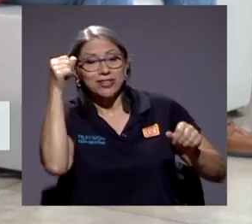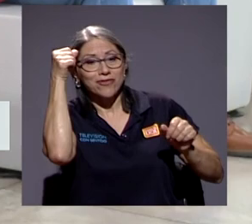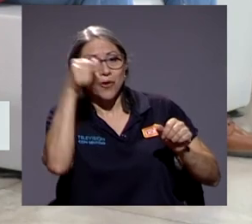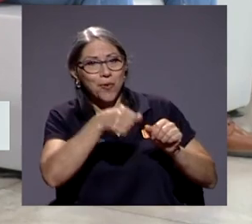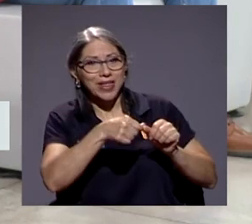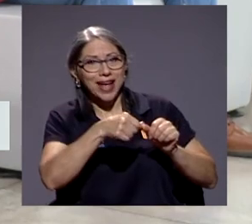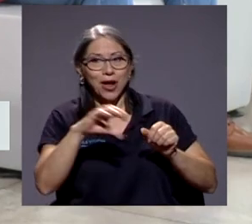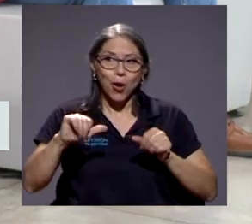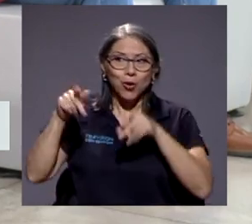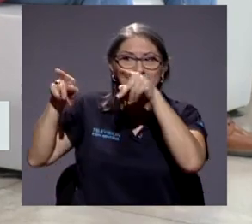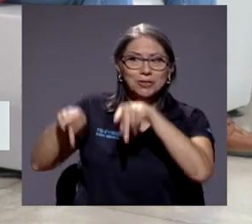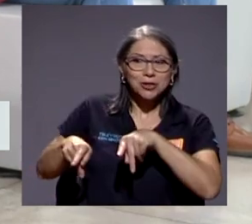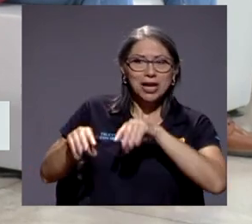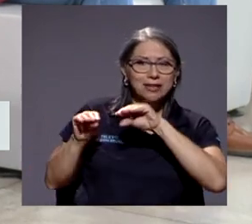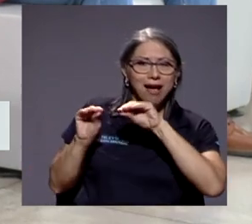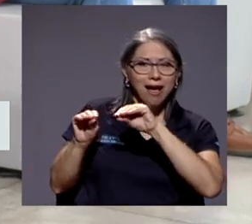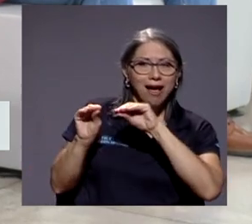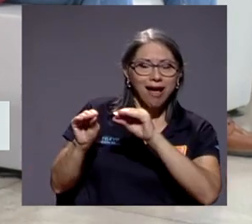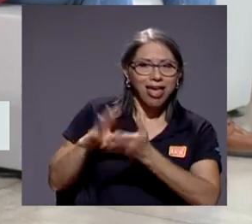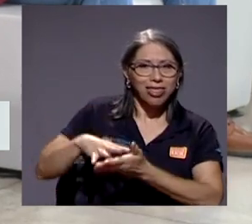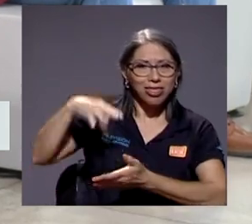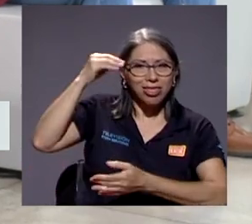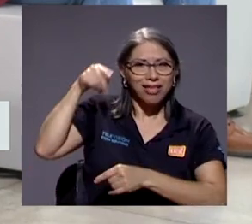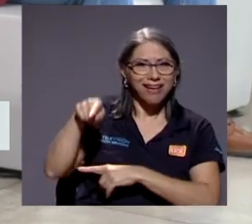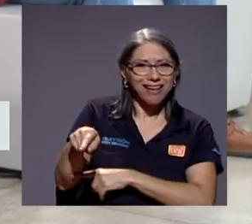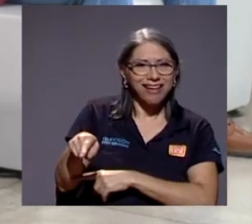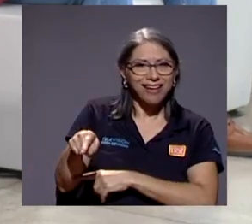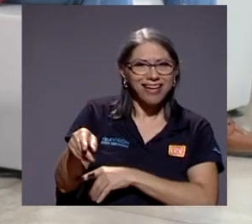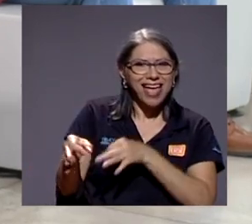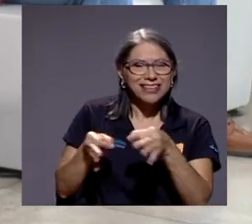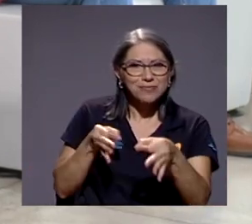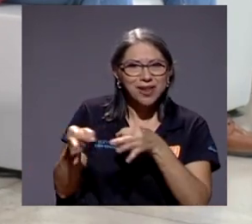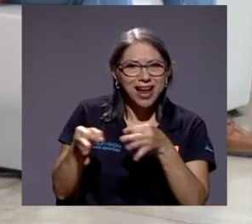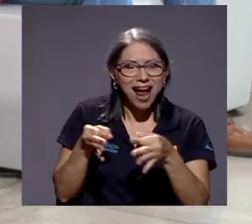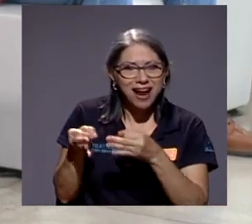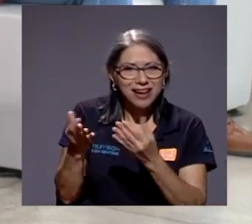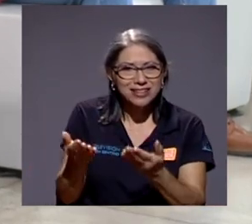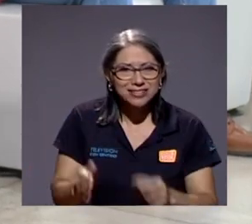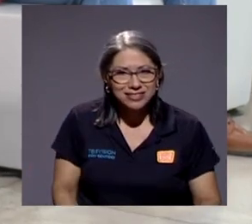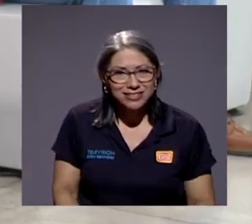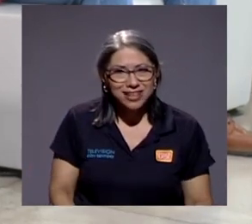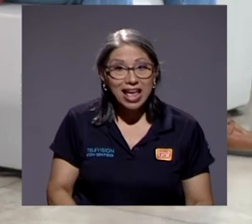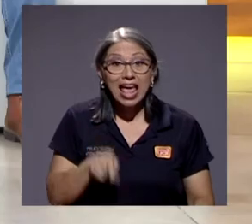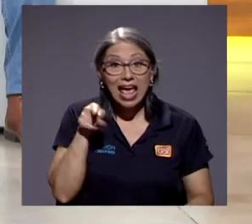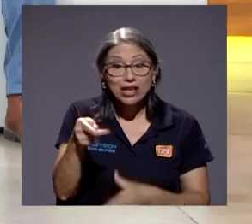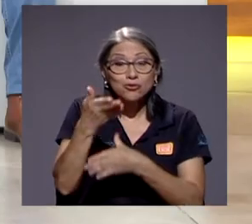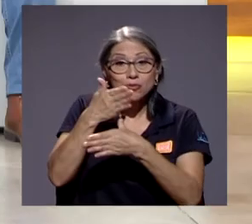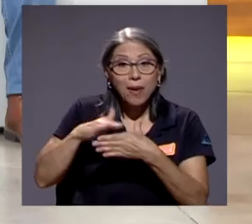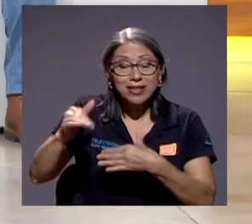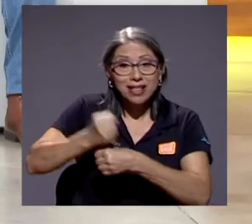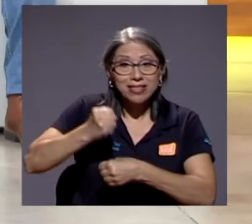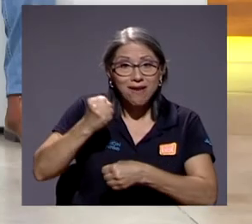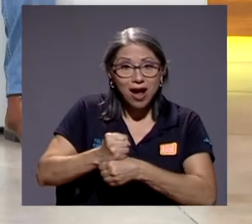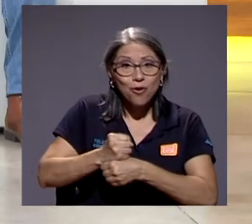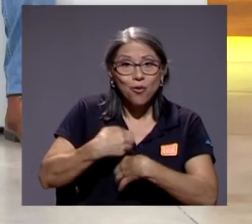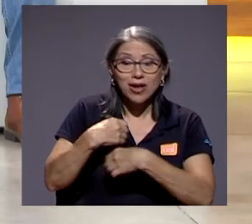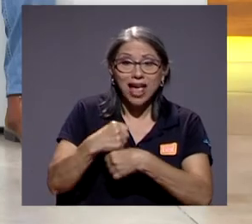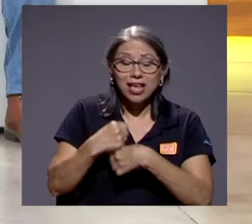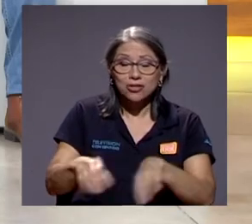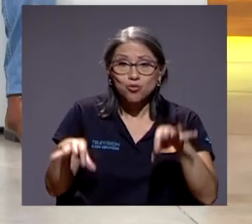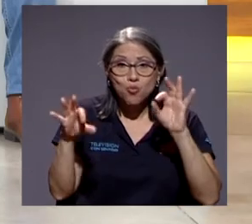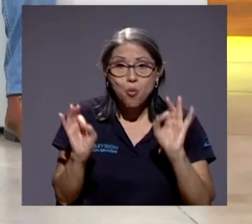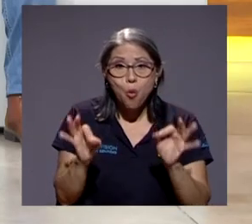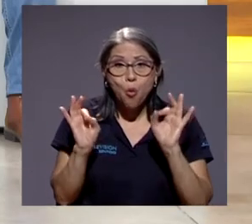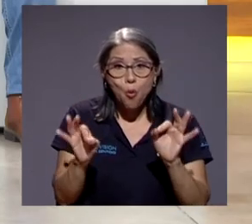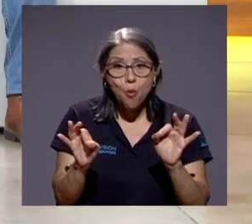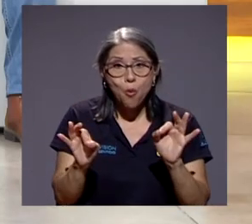educarlos es explicarles verdad y creo que es parte del trabajo que ustedes han hecho ha hecho muy bien y que se